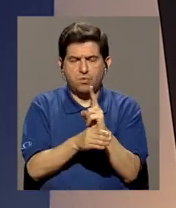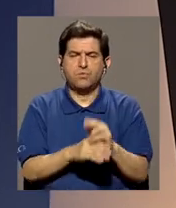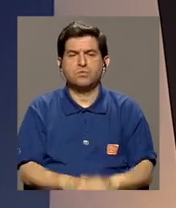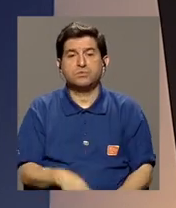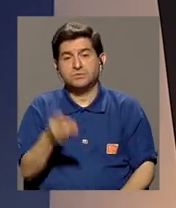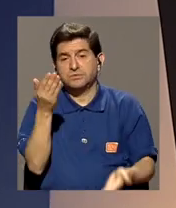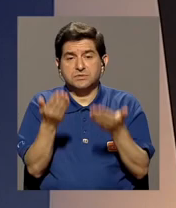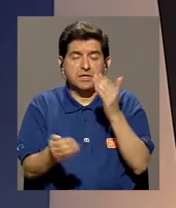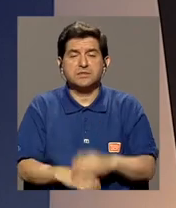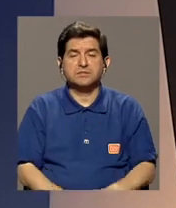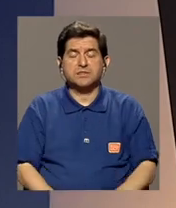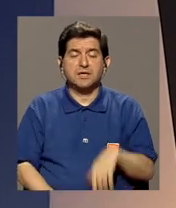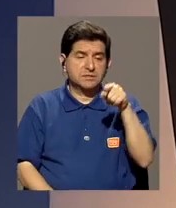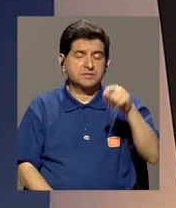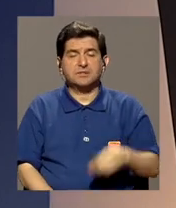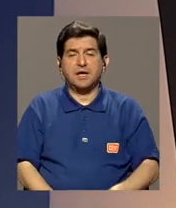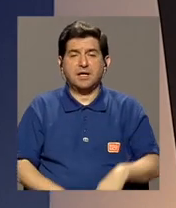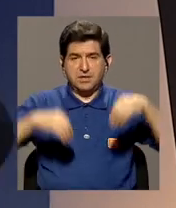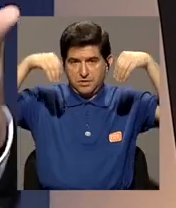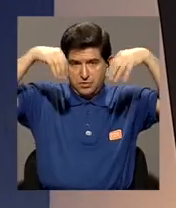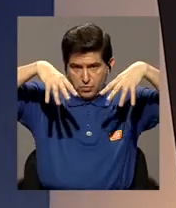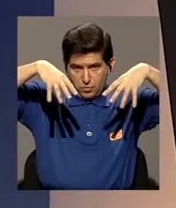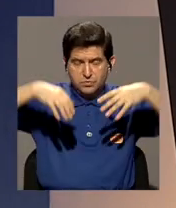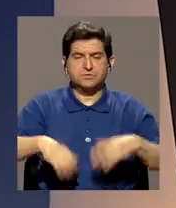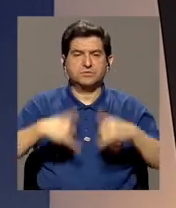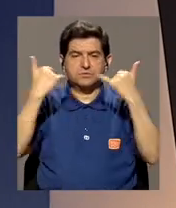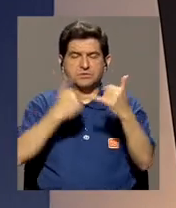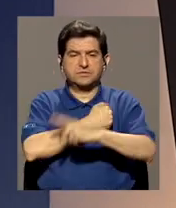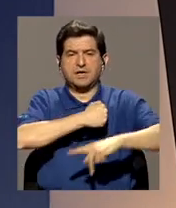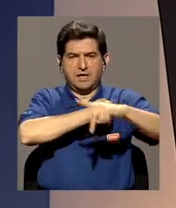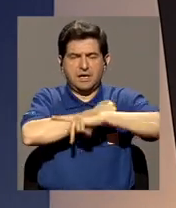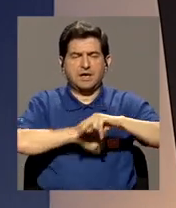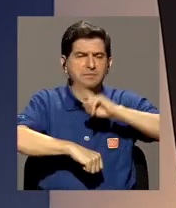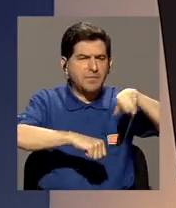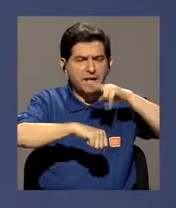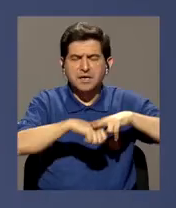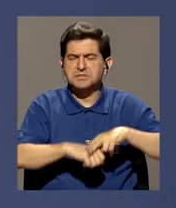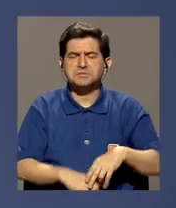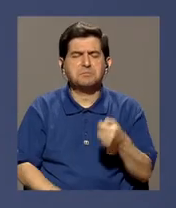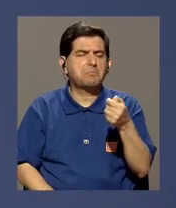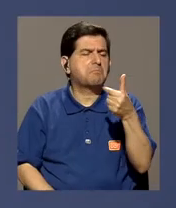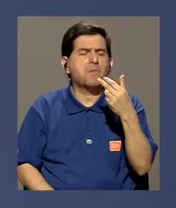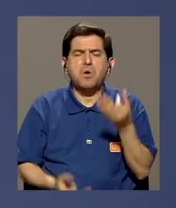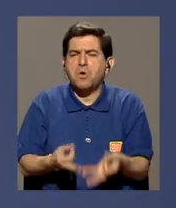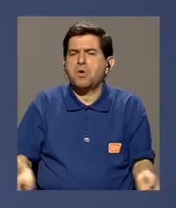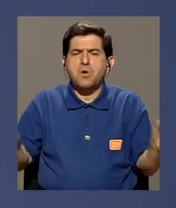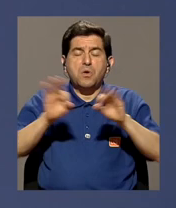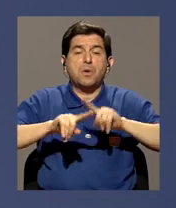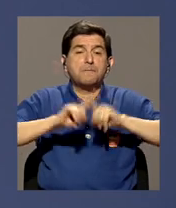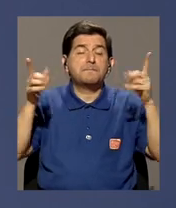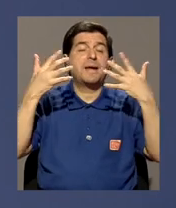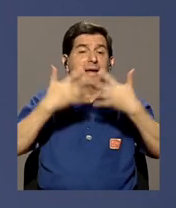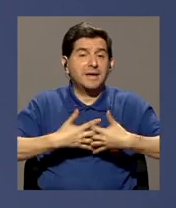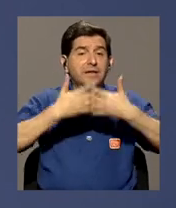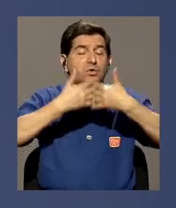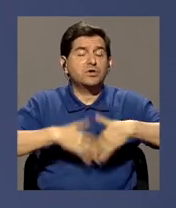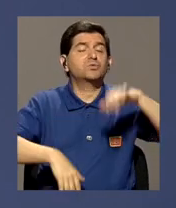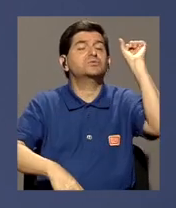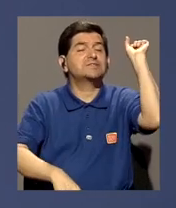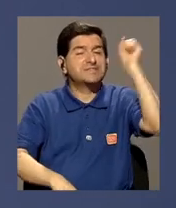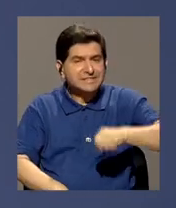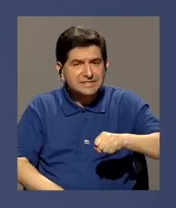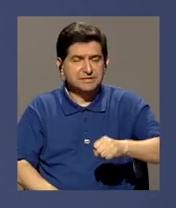ejemplo la iluminación entonces al promediar el país pareciera que es poco importante don carlo pero para la industria pues si